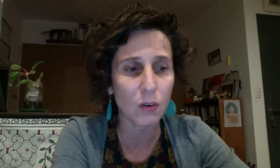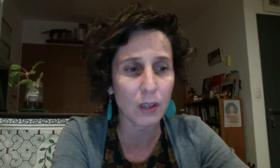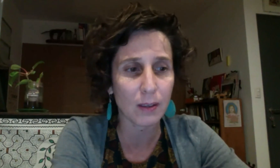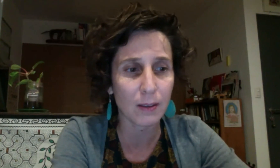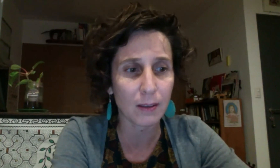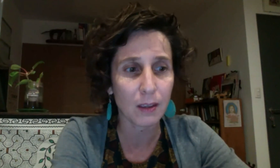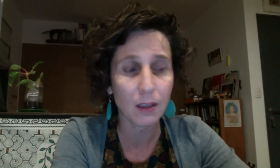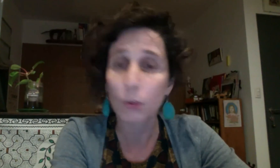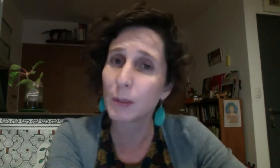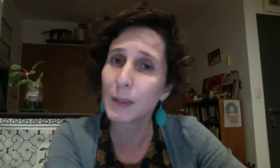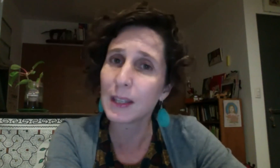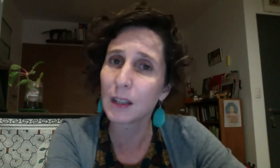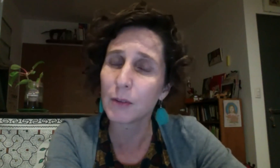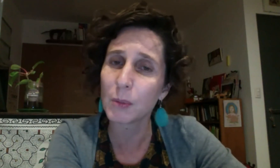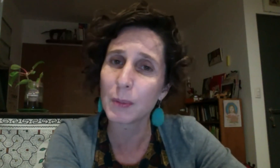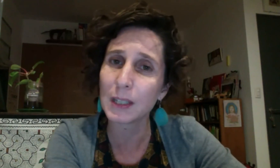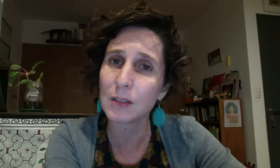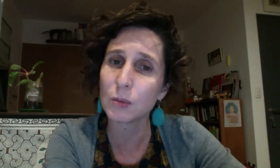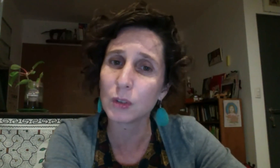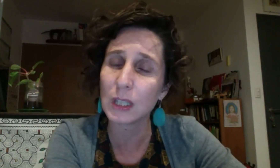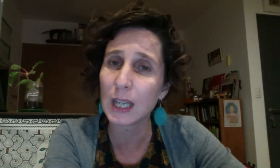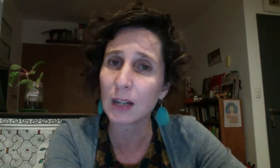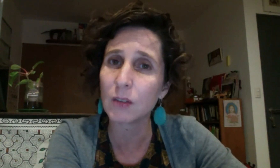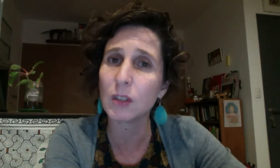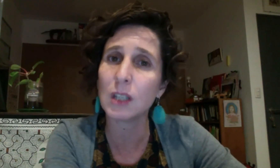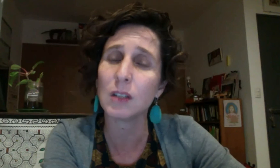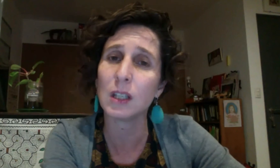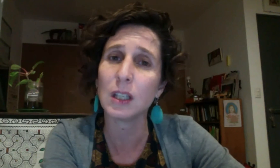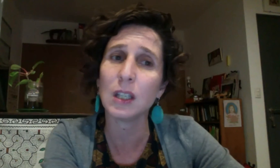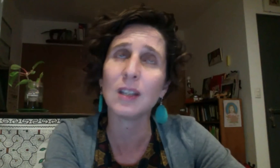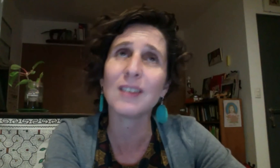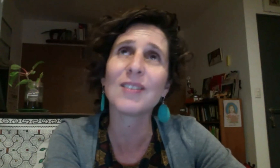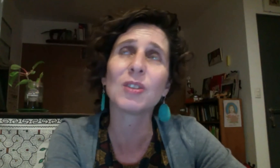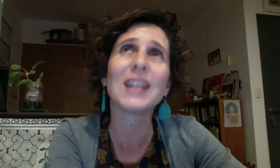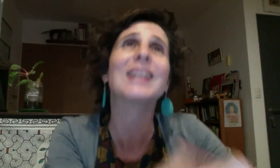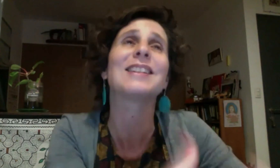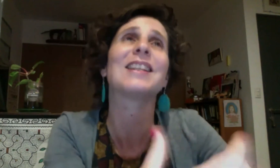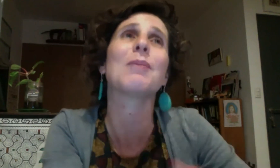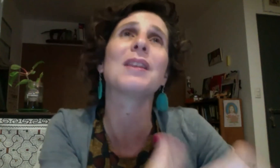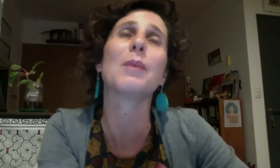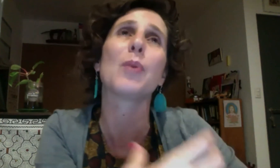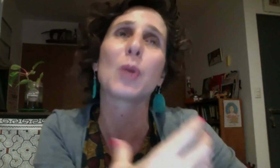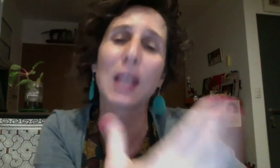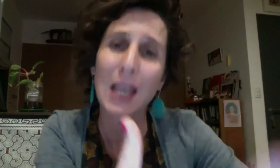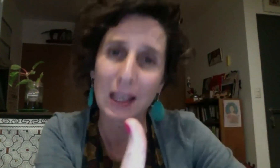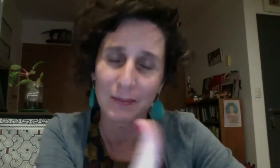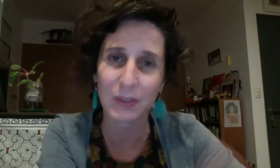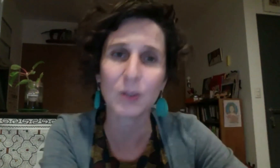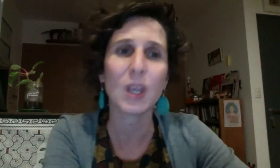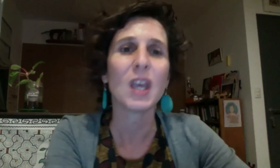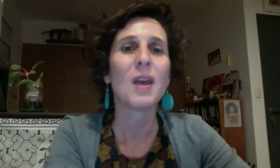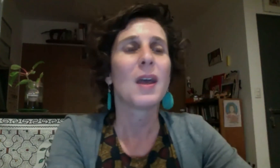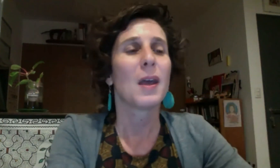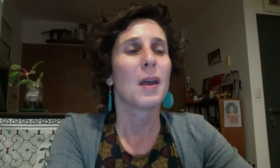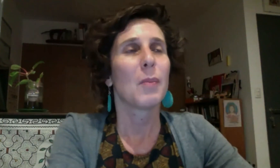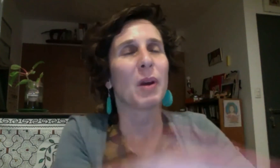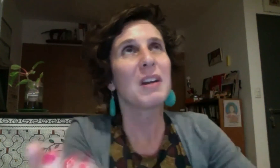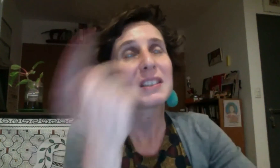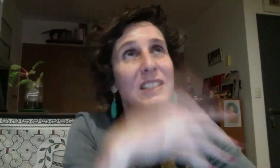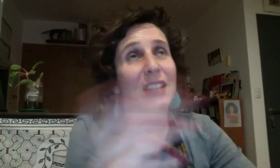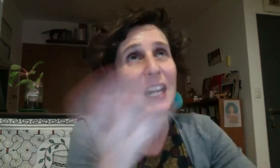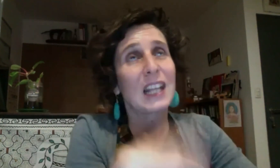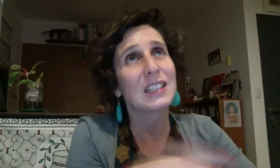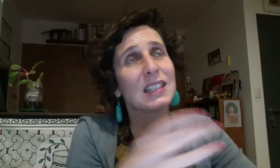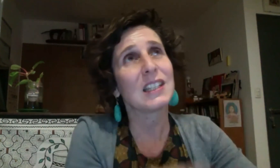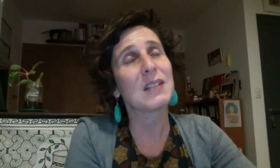algo justamente que forme parte de su cotidiano y no tiene necesariamente por qué, ¿no? Pero a ver,